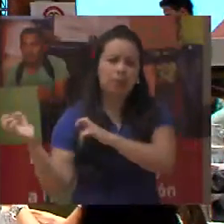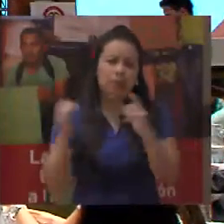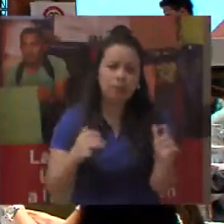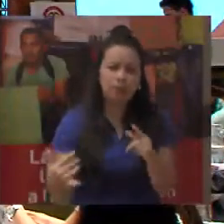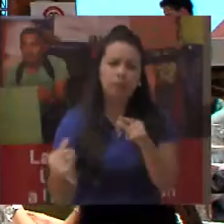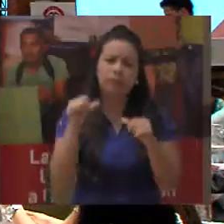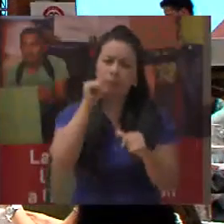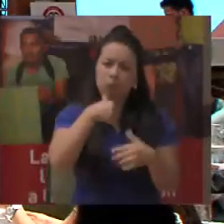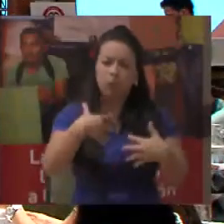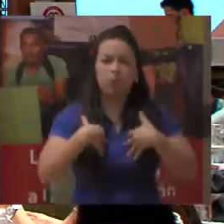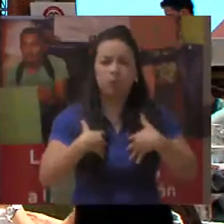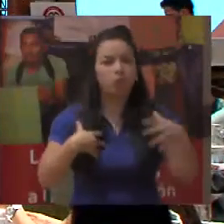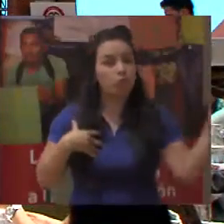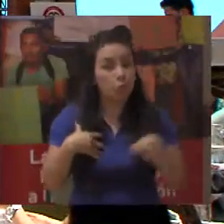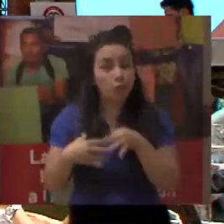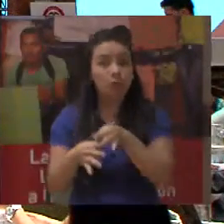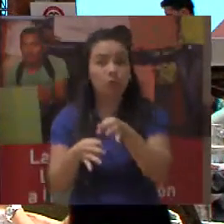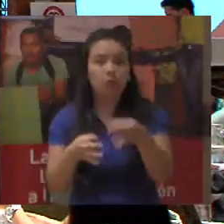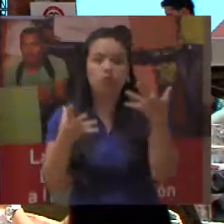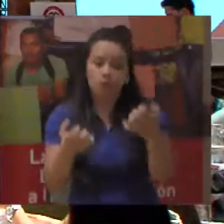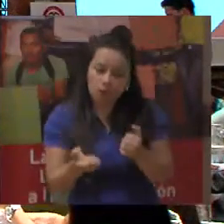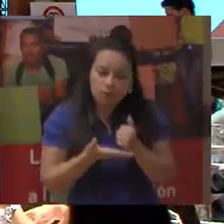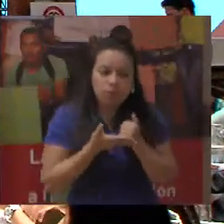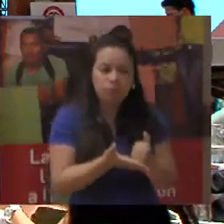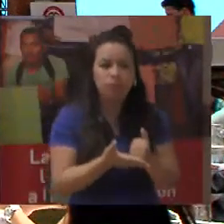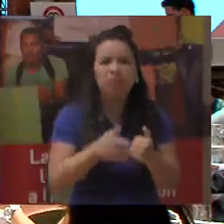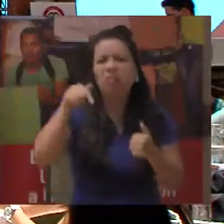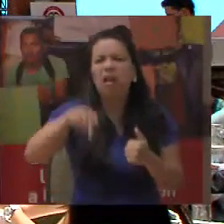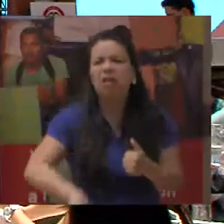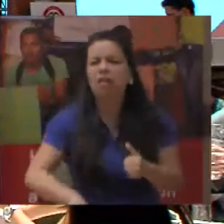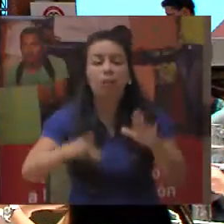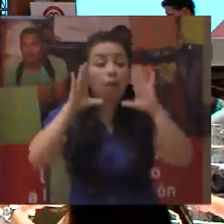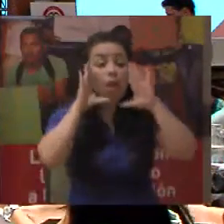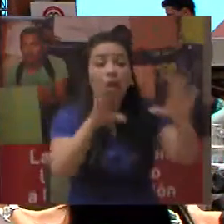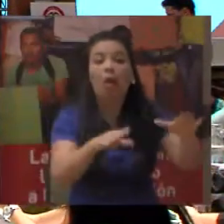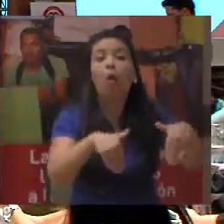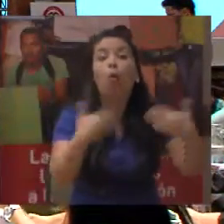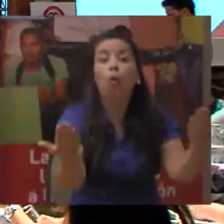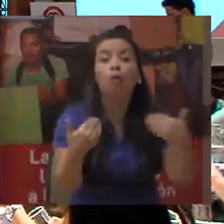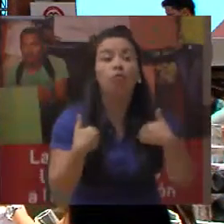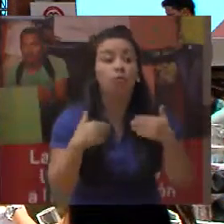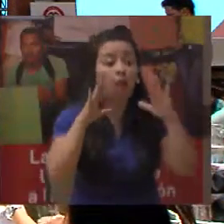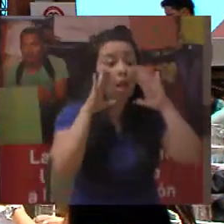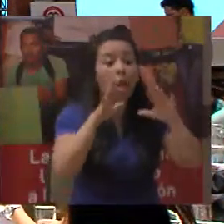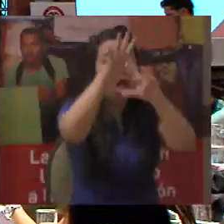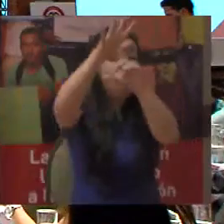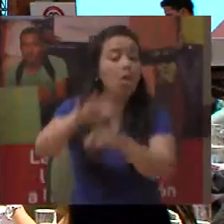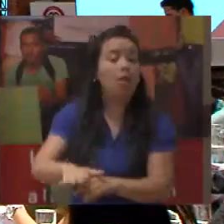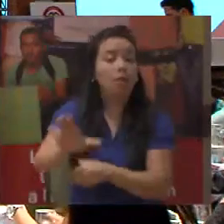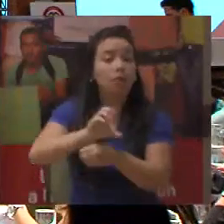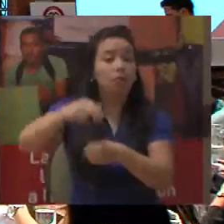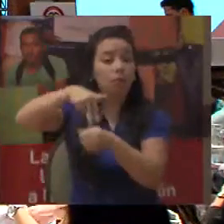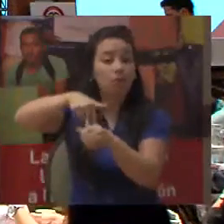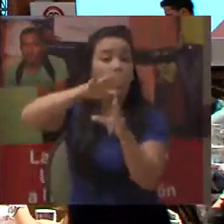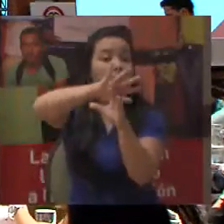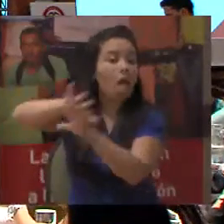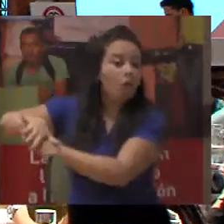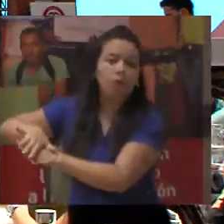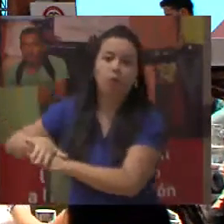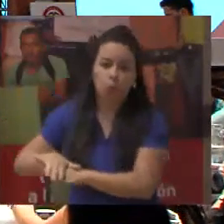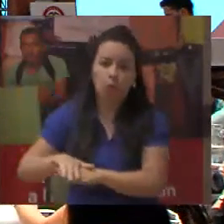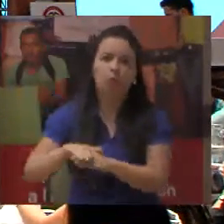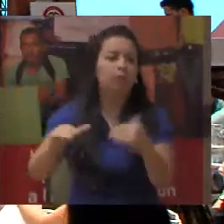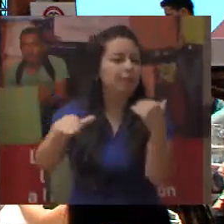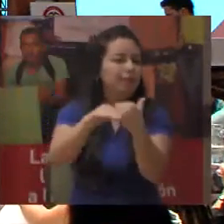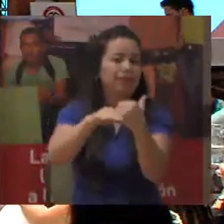en todos los territorios. Aquí no pedimos que atiendan al desmovilizado por encima del ciudadano, lo que pedimos es que le den